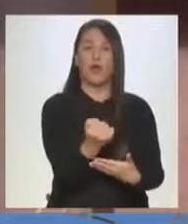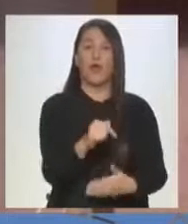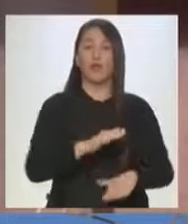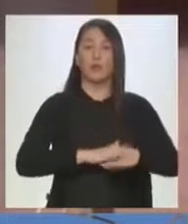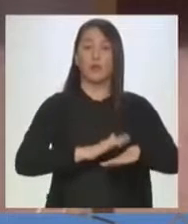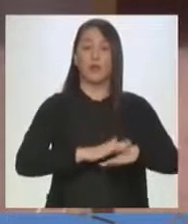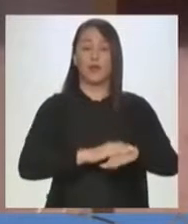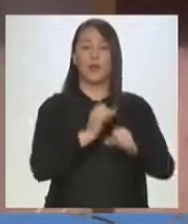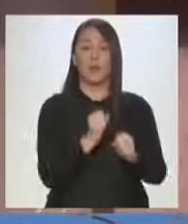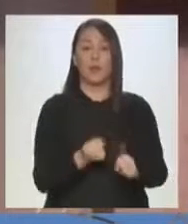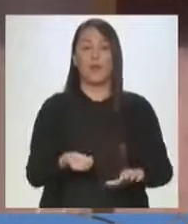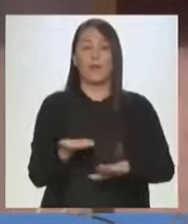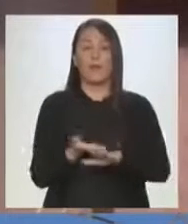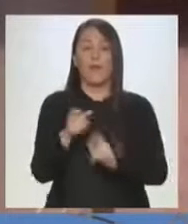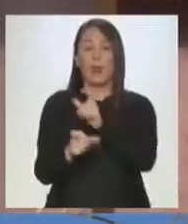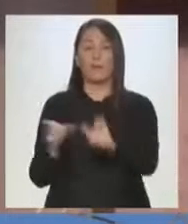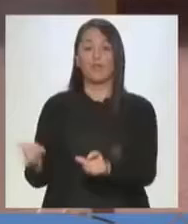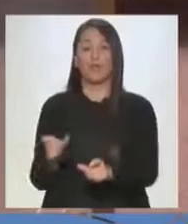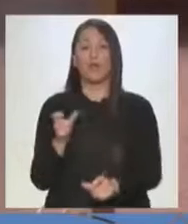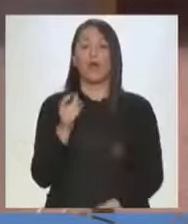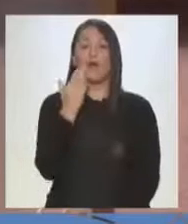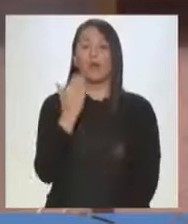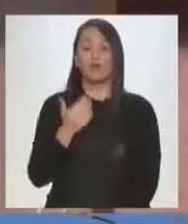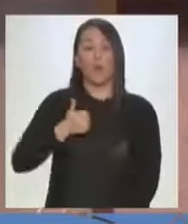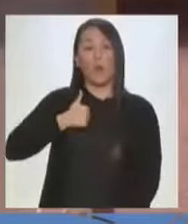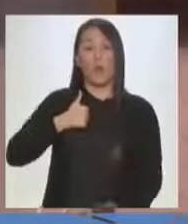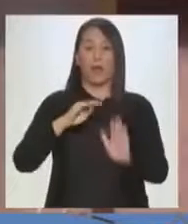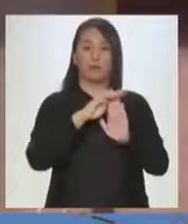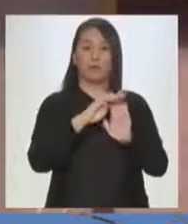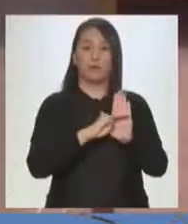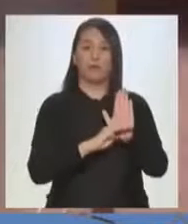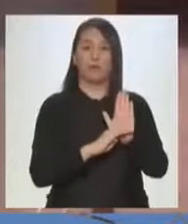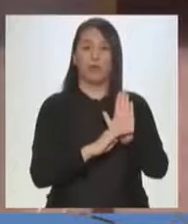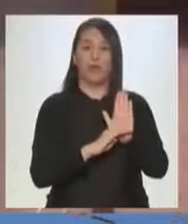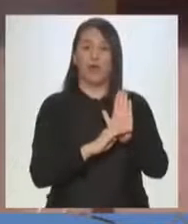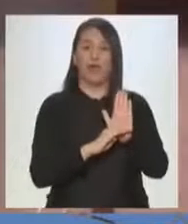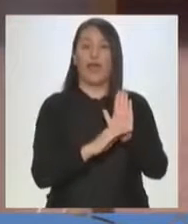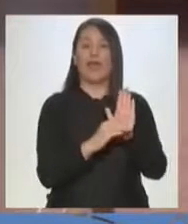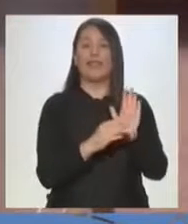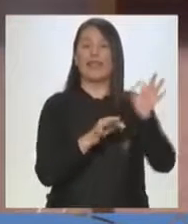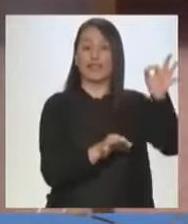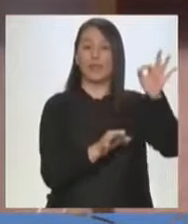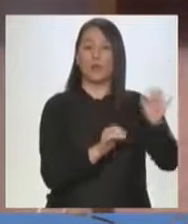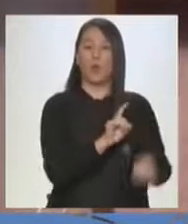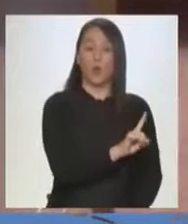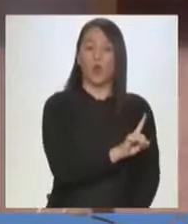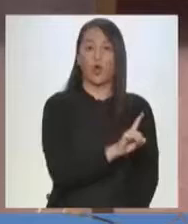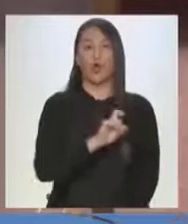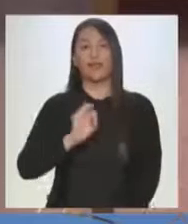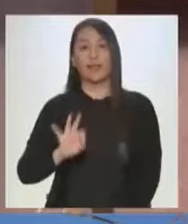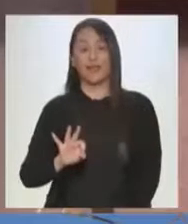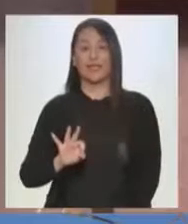préstamo que podrá ser solicitado por las personas beneficiarias que cumplan los requisitos establecidos en el título 1 y título 3 del proyecto de